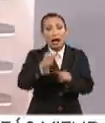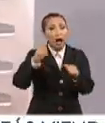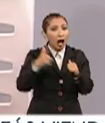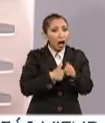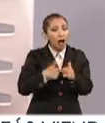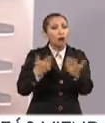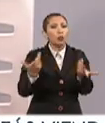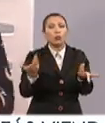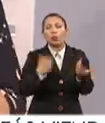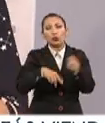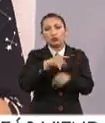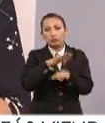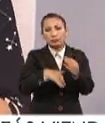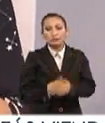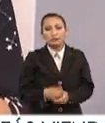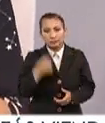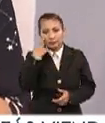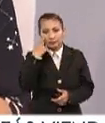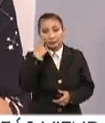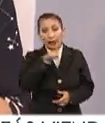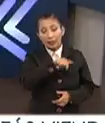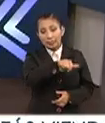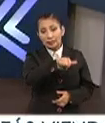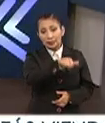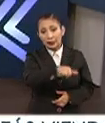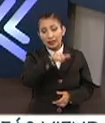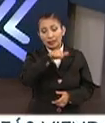costo de recuperación, algo así. Ok, va a ser el